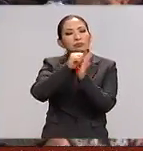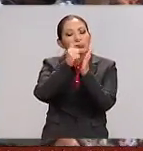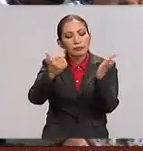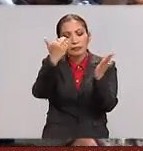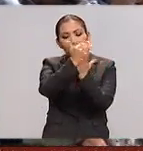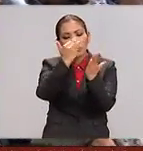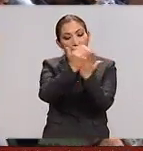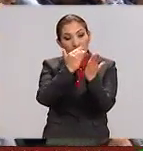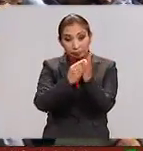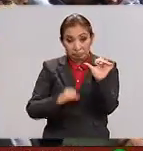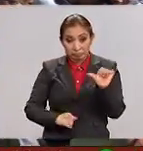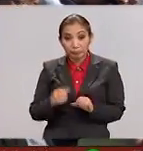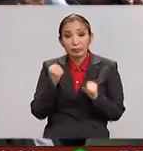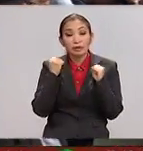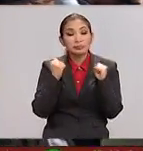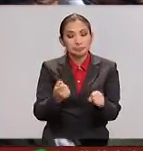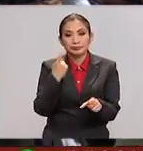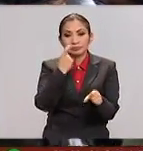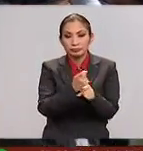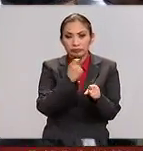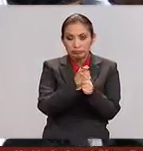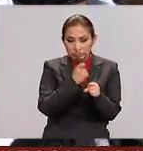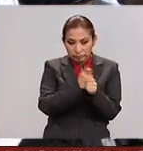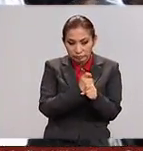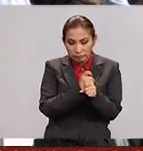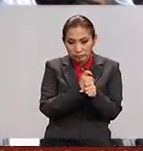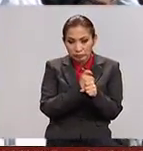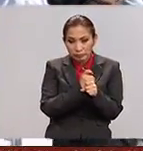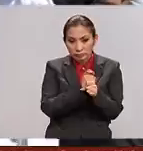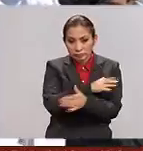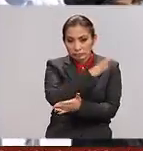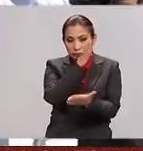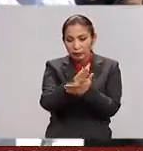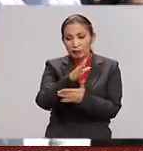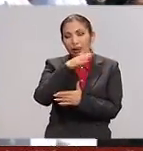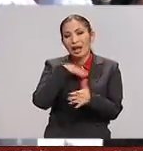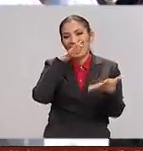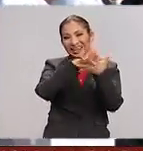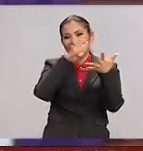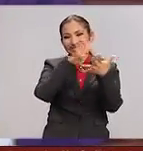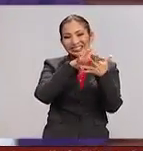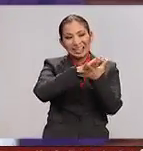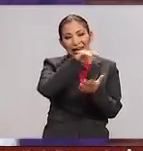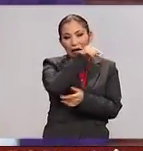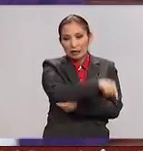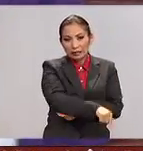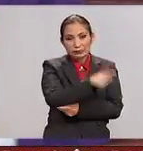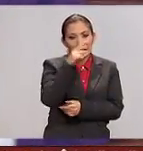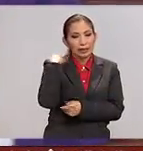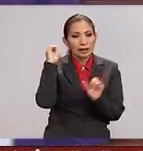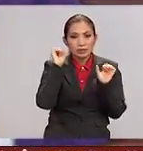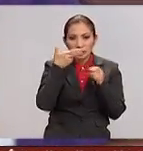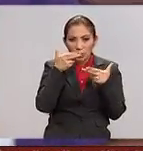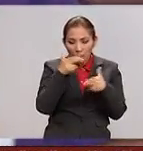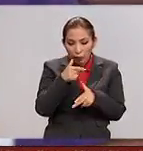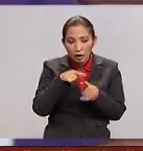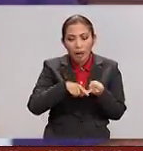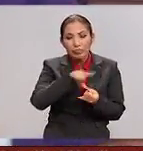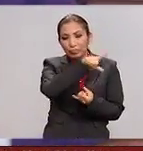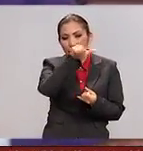agenda pues también intensa. Primero va a ir al Ceferezo, a una de las cárceles de allá de Chihuahua,